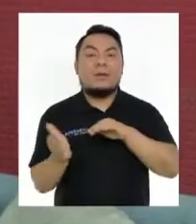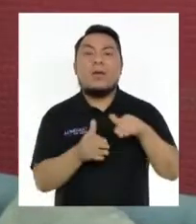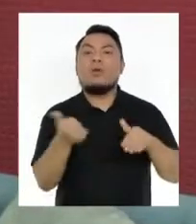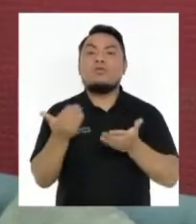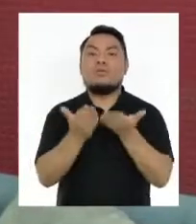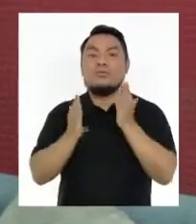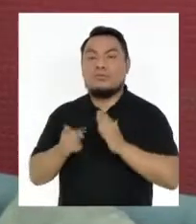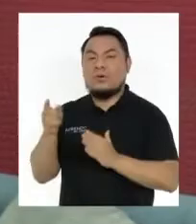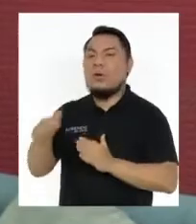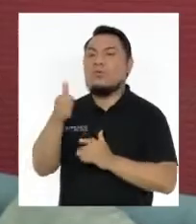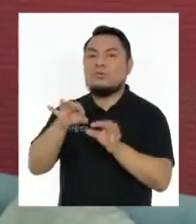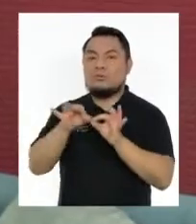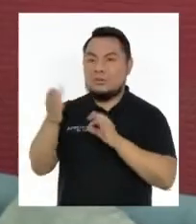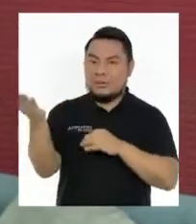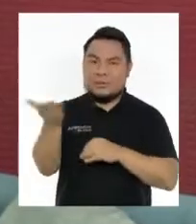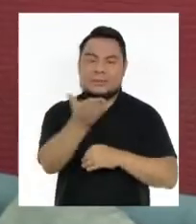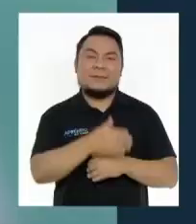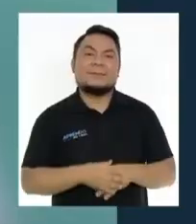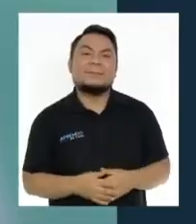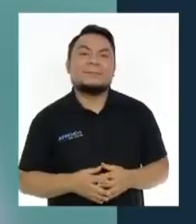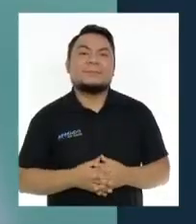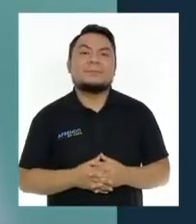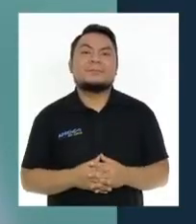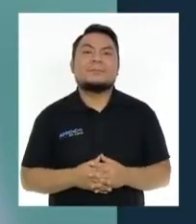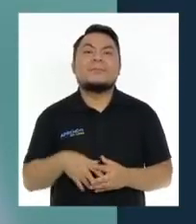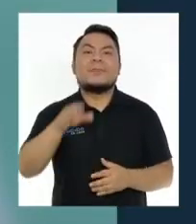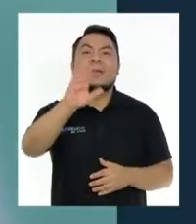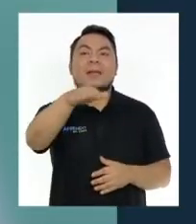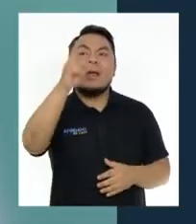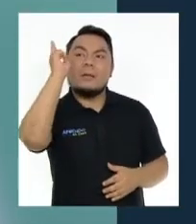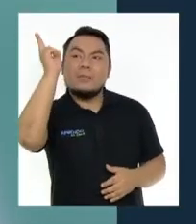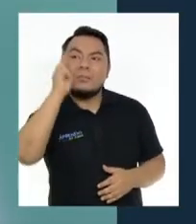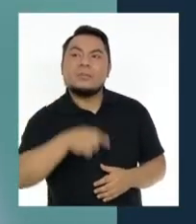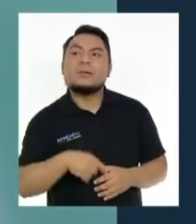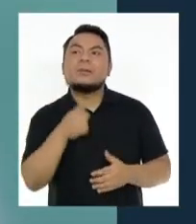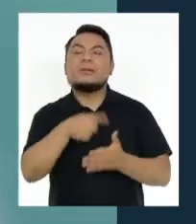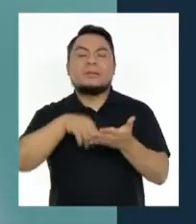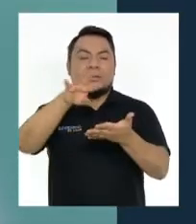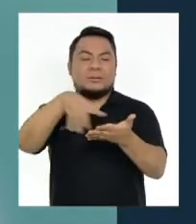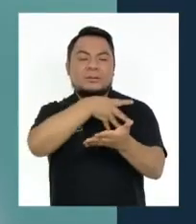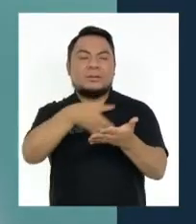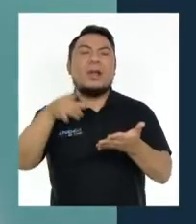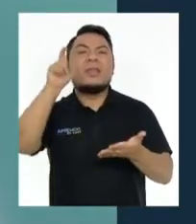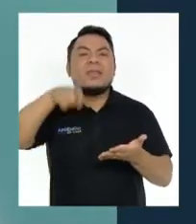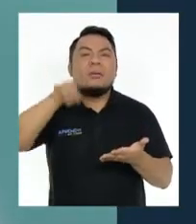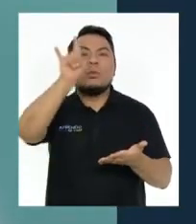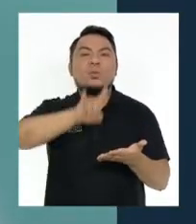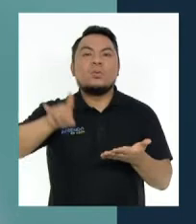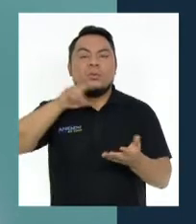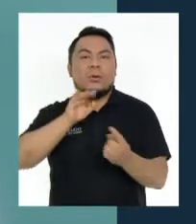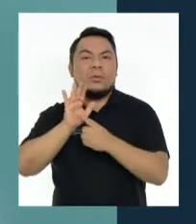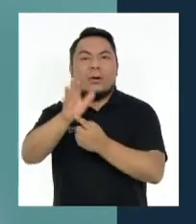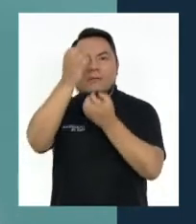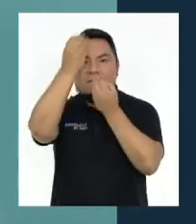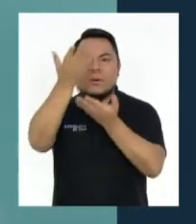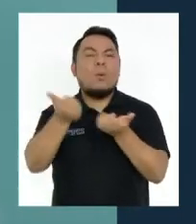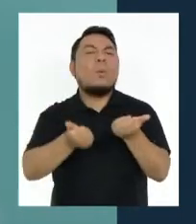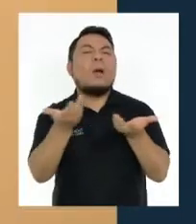estudiante desde otra región. Adelante con tu pregunta. Profesora, ¿qué gráfico estadístico debo utilizar para representar la